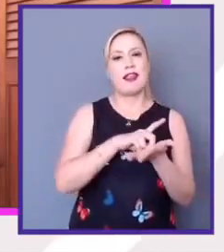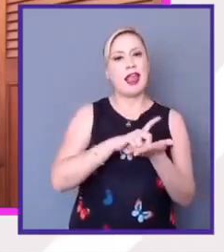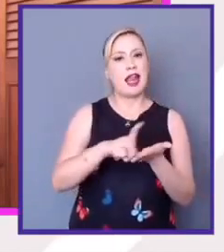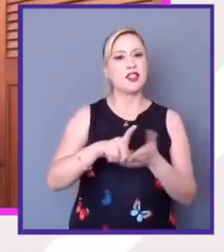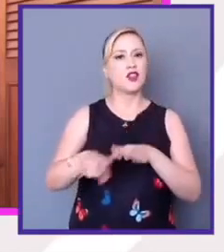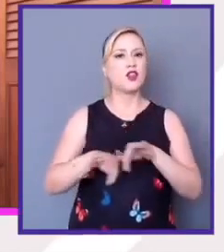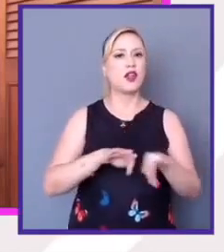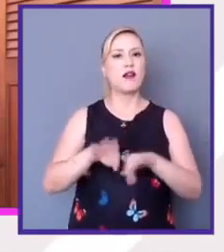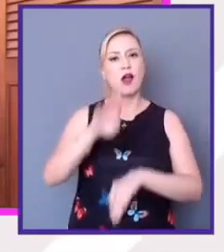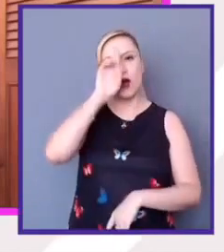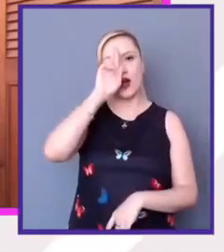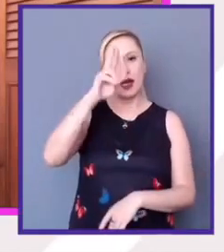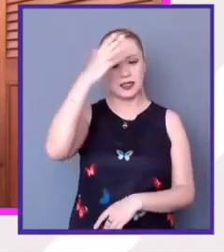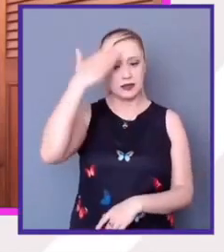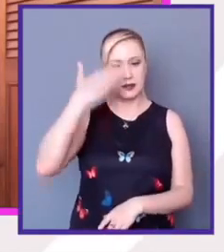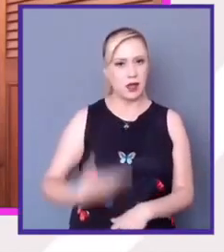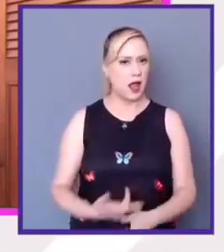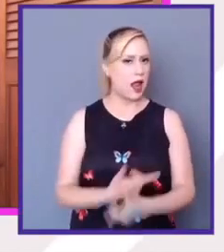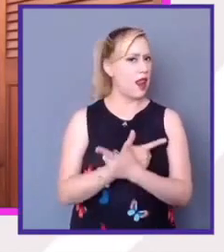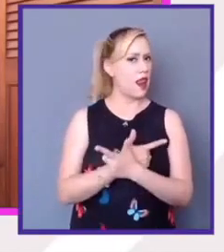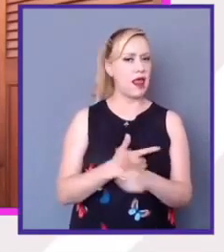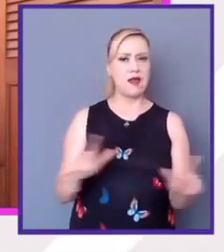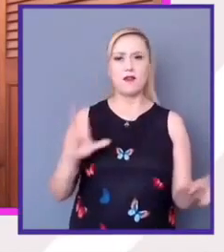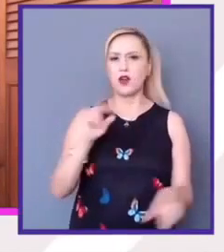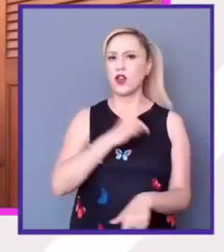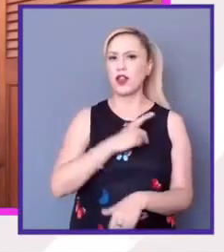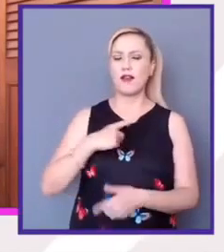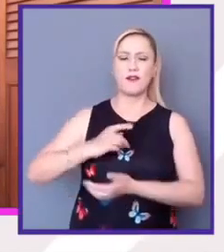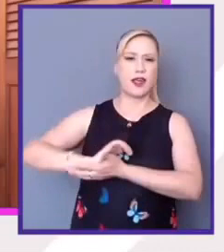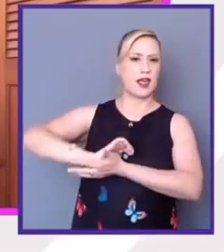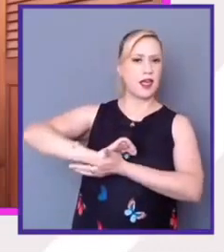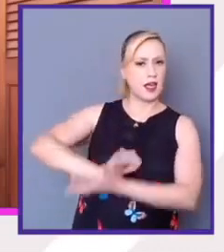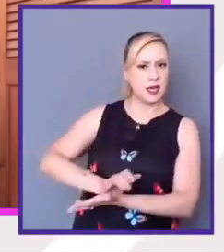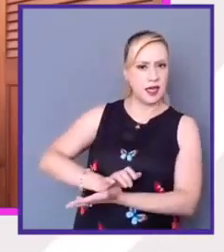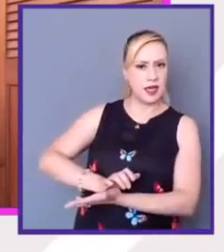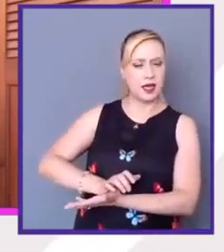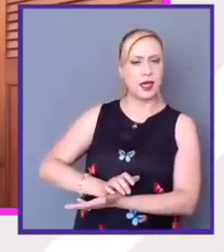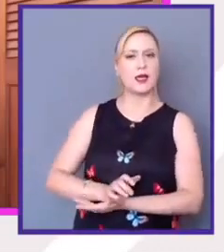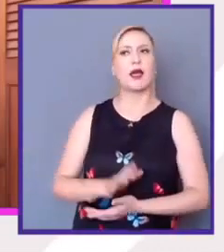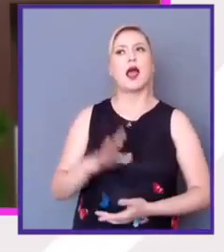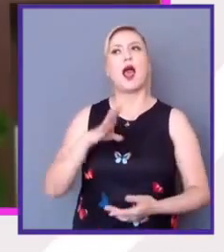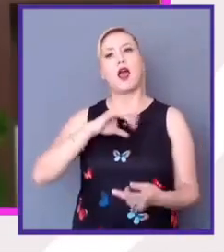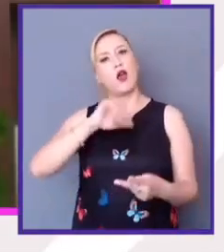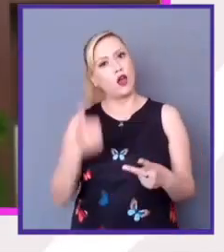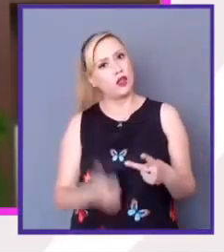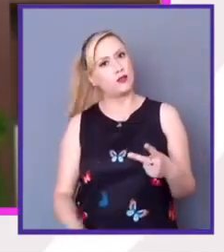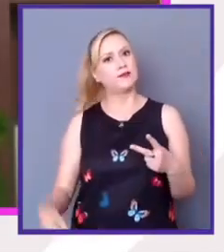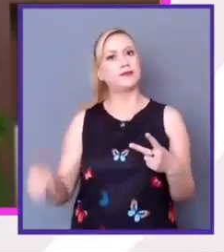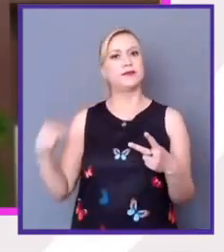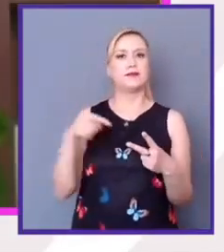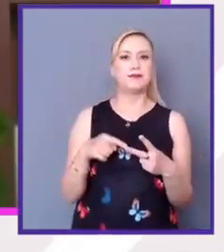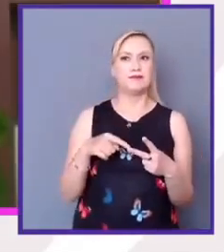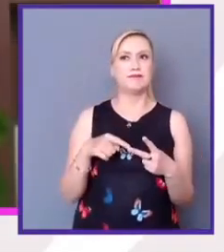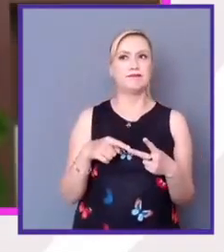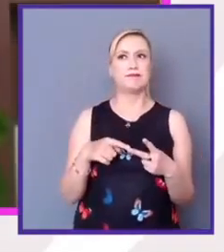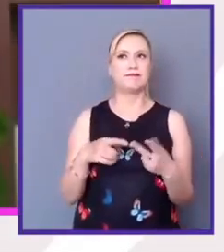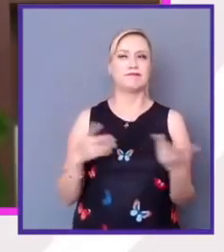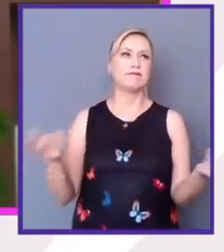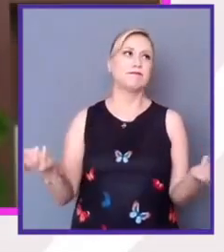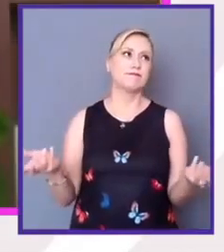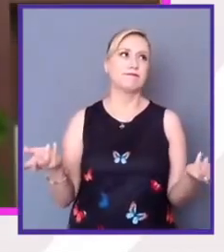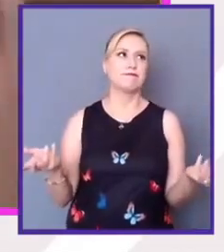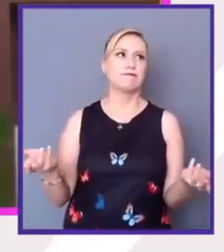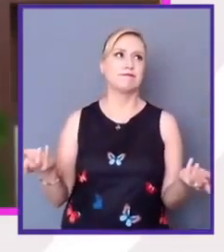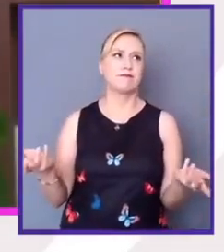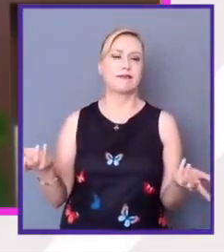trabajo digno y libre de discriminación, hay otras implicaciones, particularmente en procesos, momentos y